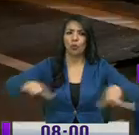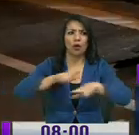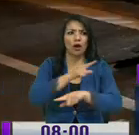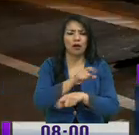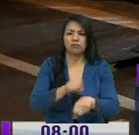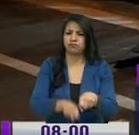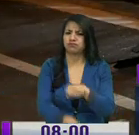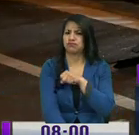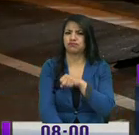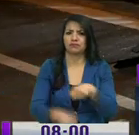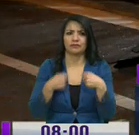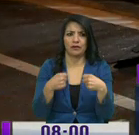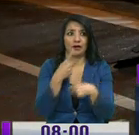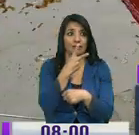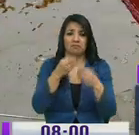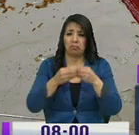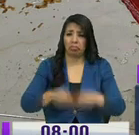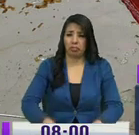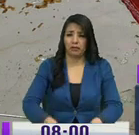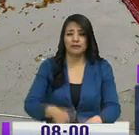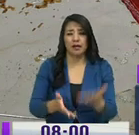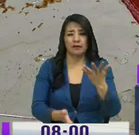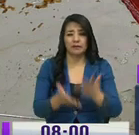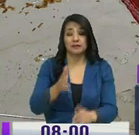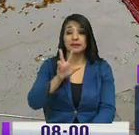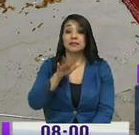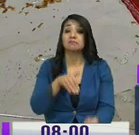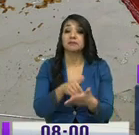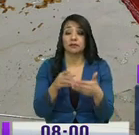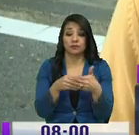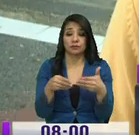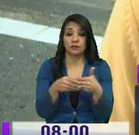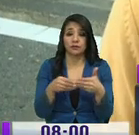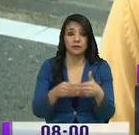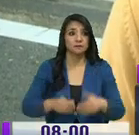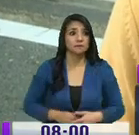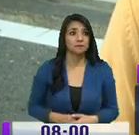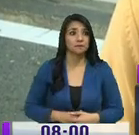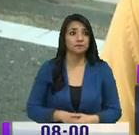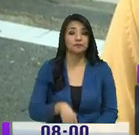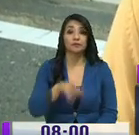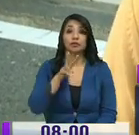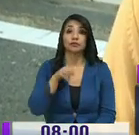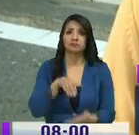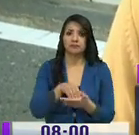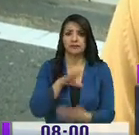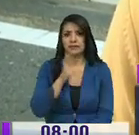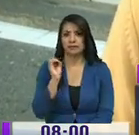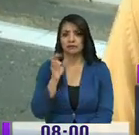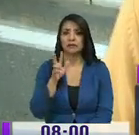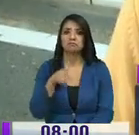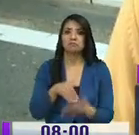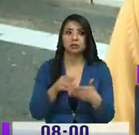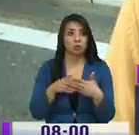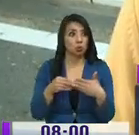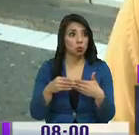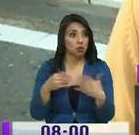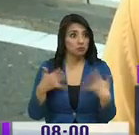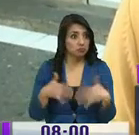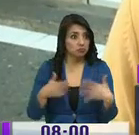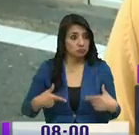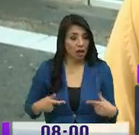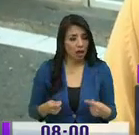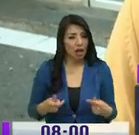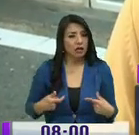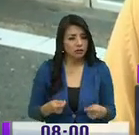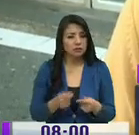quedó destruido. Las pérdidas ascienden a más de $3,000. Unos 2,500, 3,000. Ajá. Sí, se está gastando